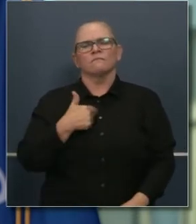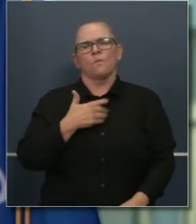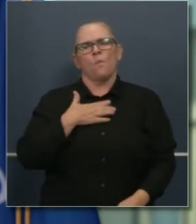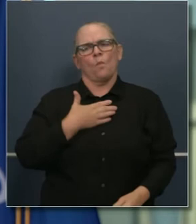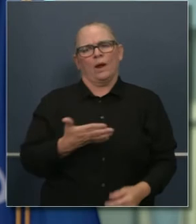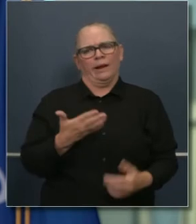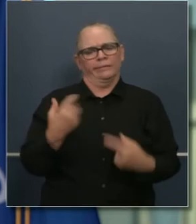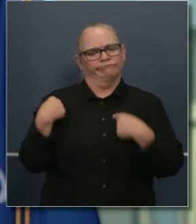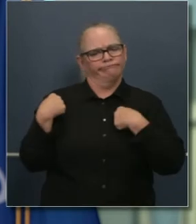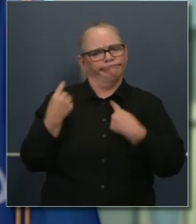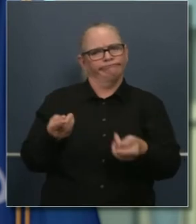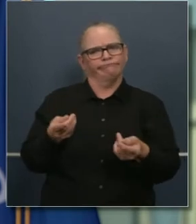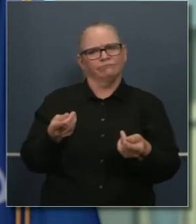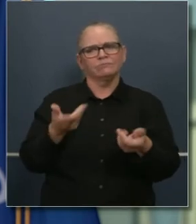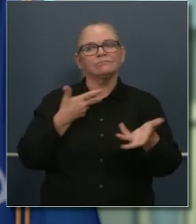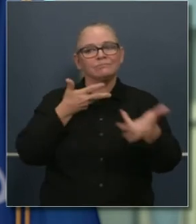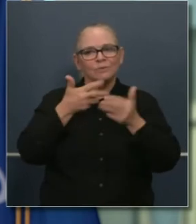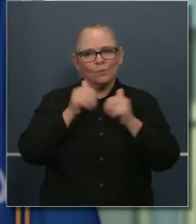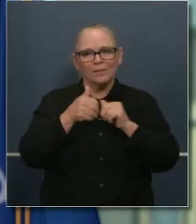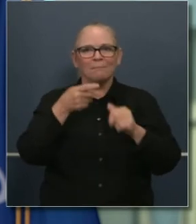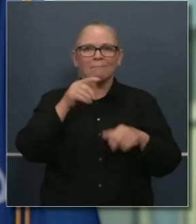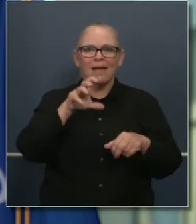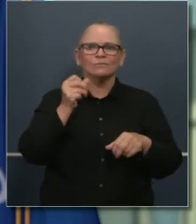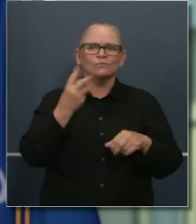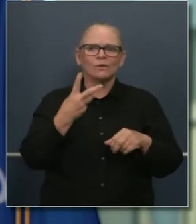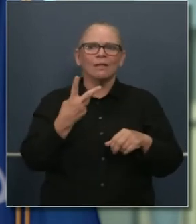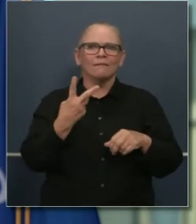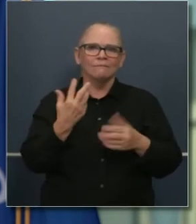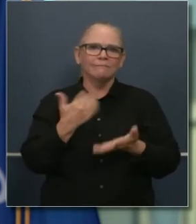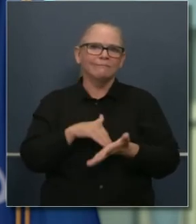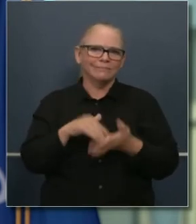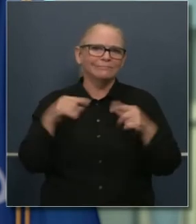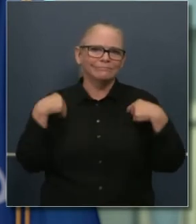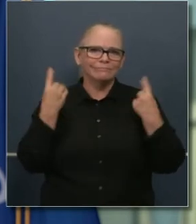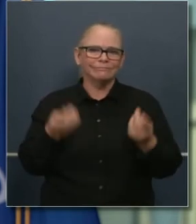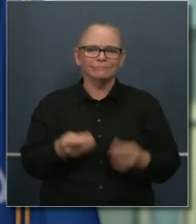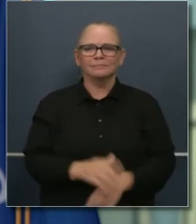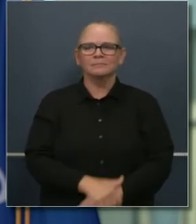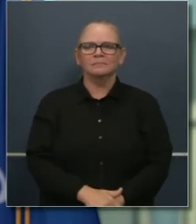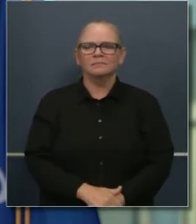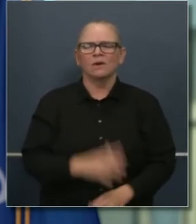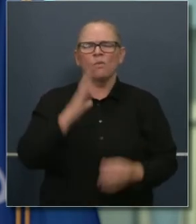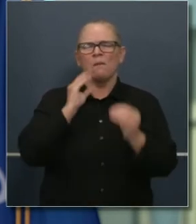conjuntamente sí vamos a tener recomendaciones y vamos a discutir también